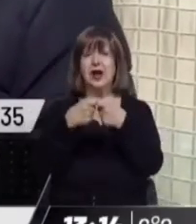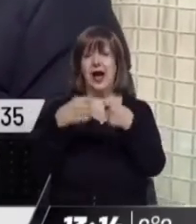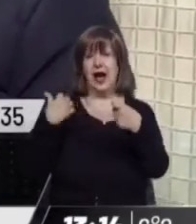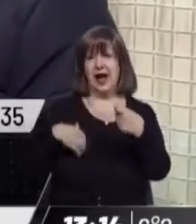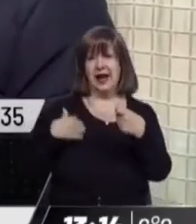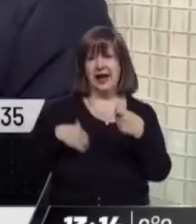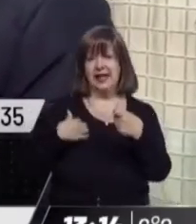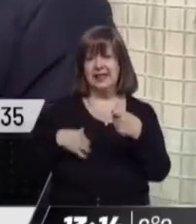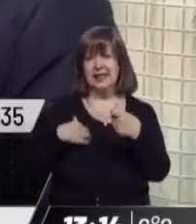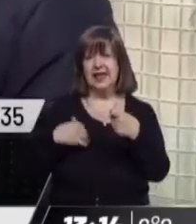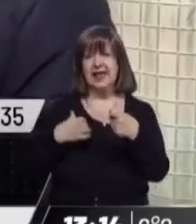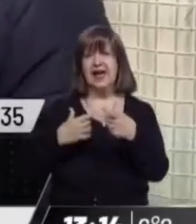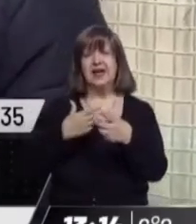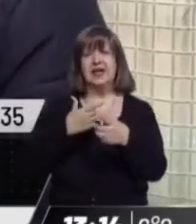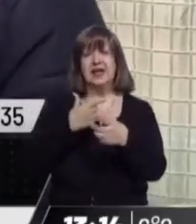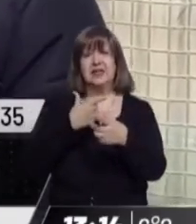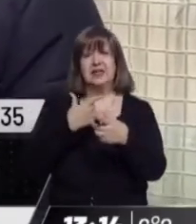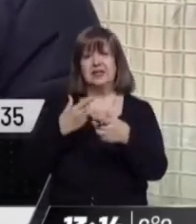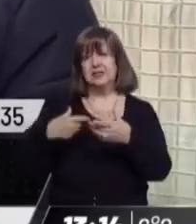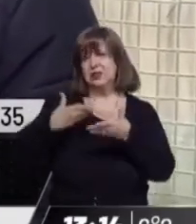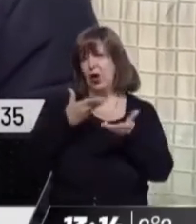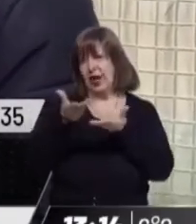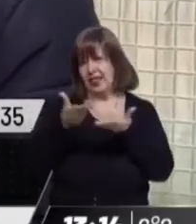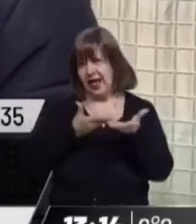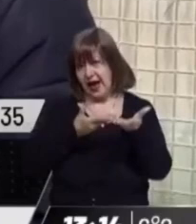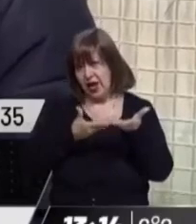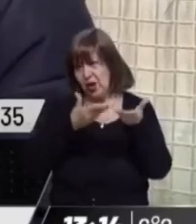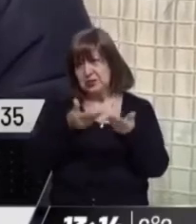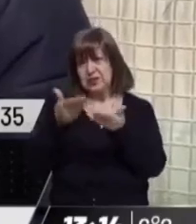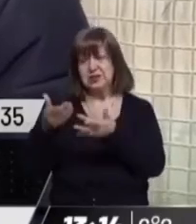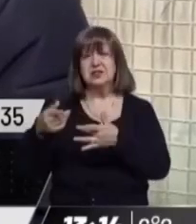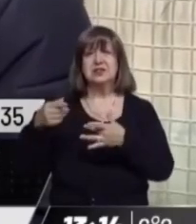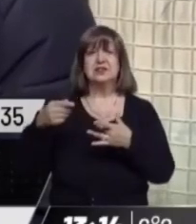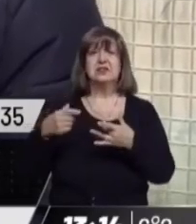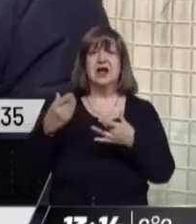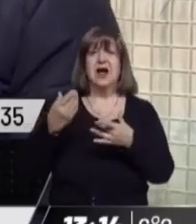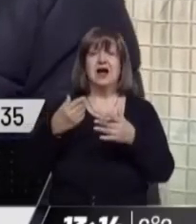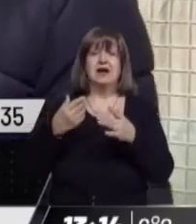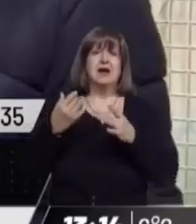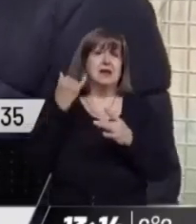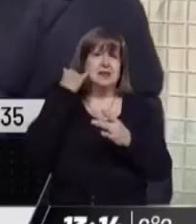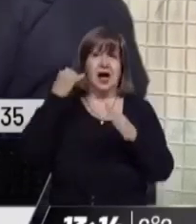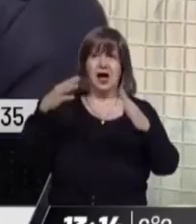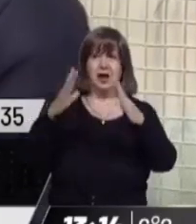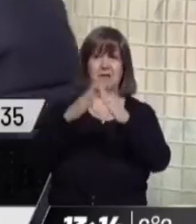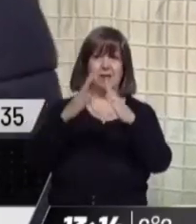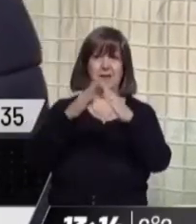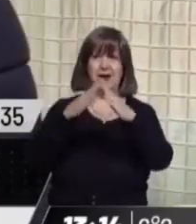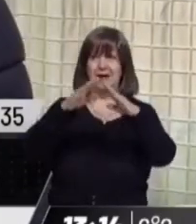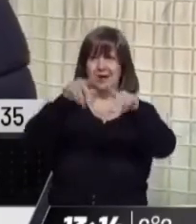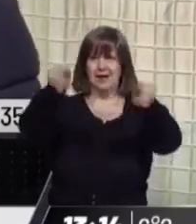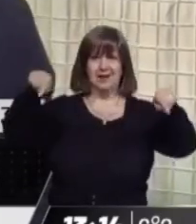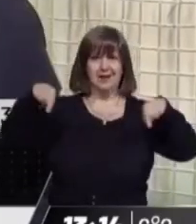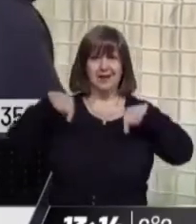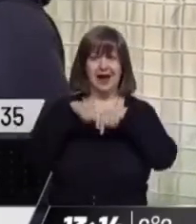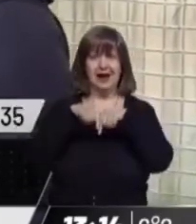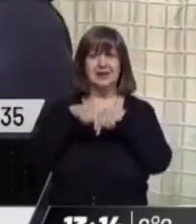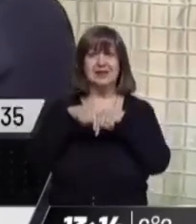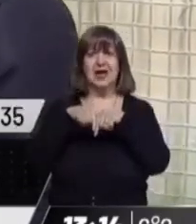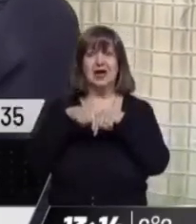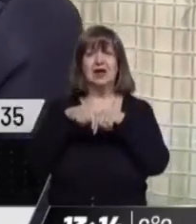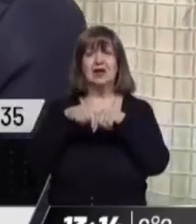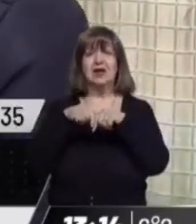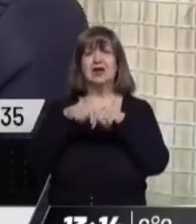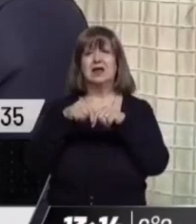Hasta la Médula, la asociación que es, por decirlo de alguna manera, dueña de este jardincito, y un nombre que no es azaroso, porque